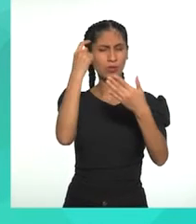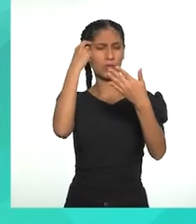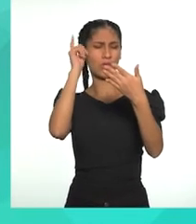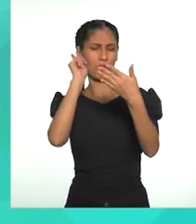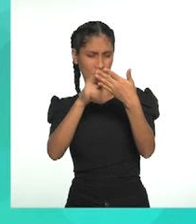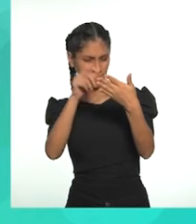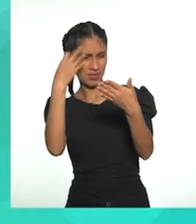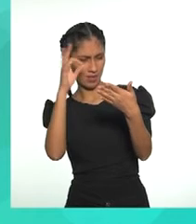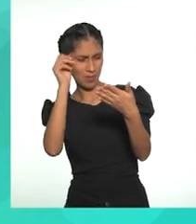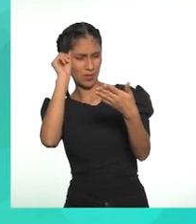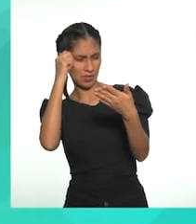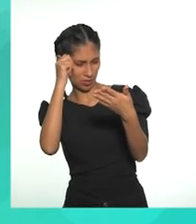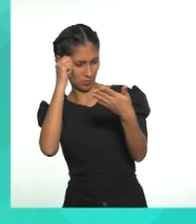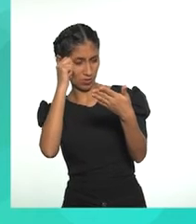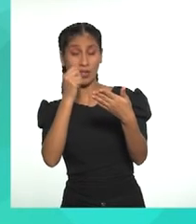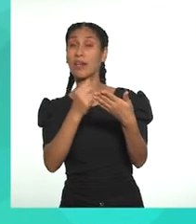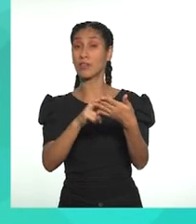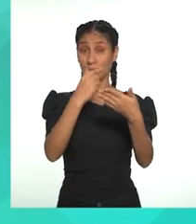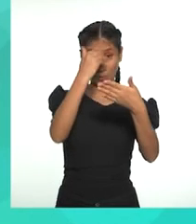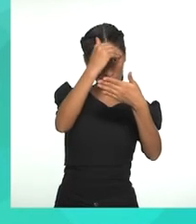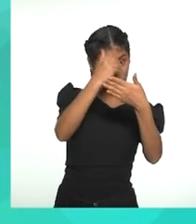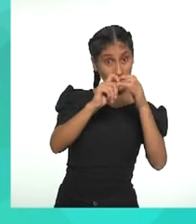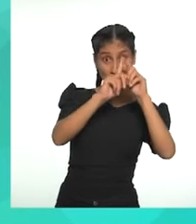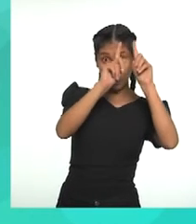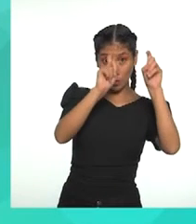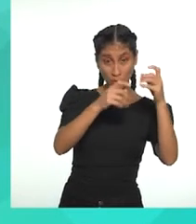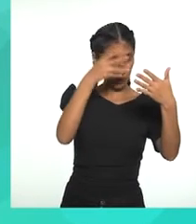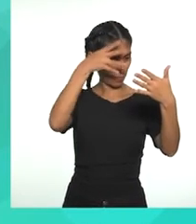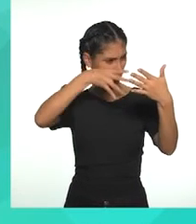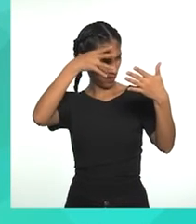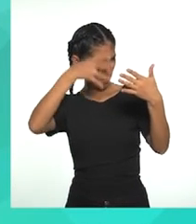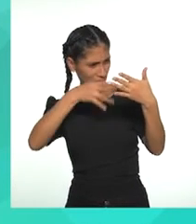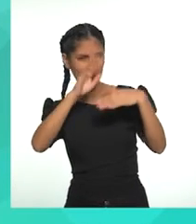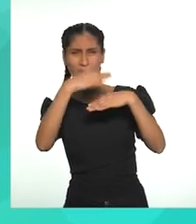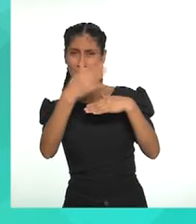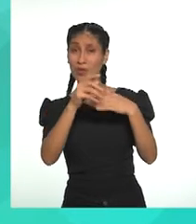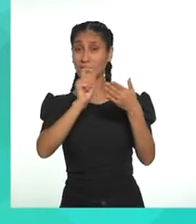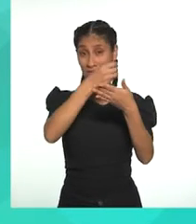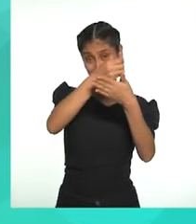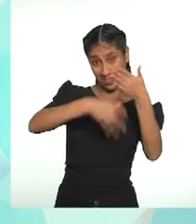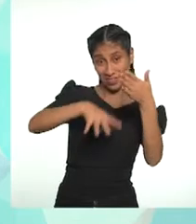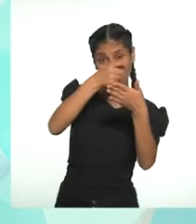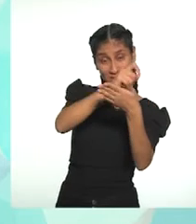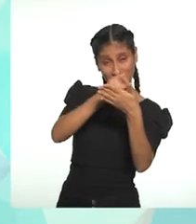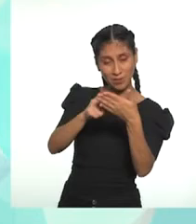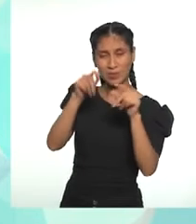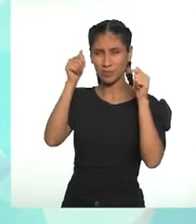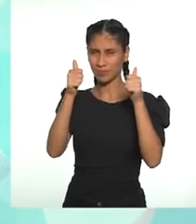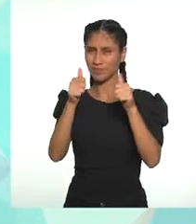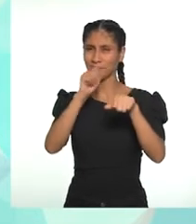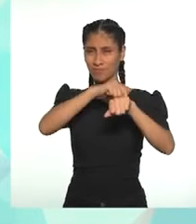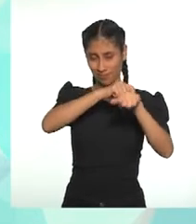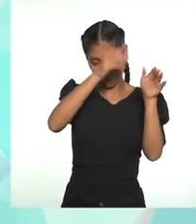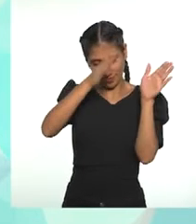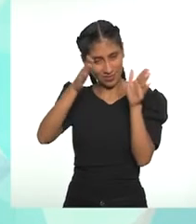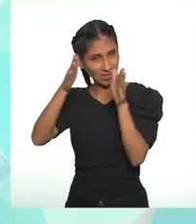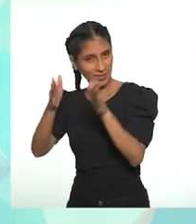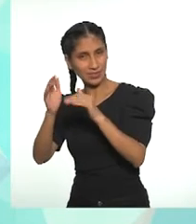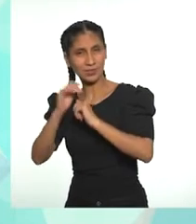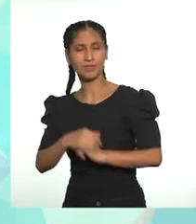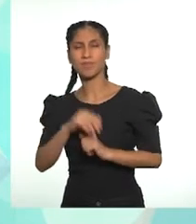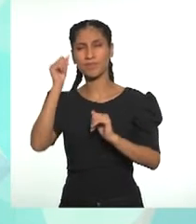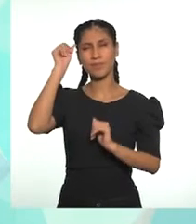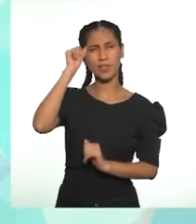tenerlas presentes a lo largo de todo el proceso. Así es, ahora nos toca organizar las